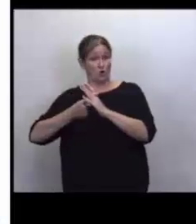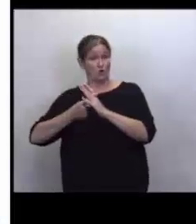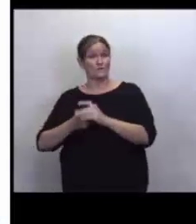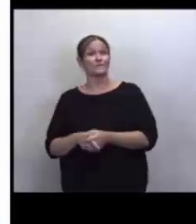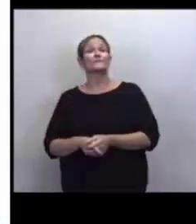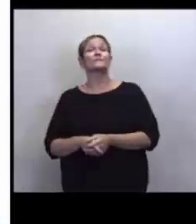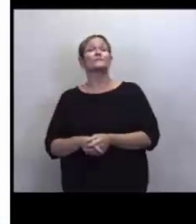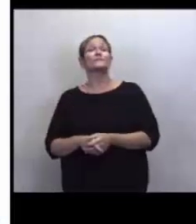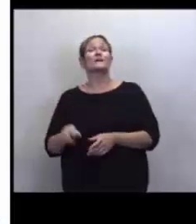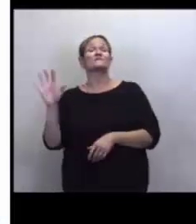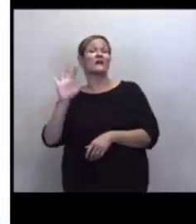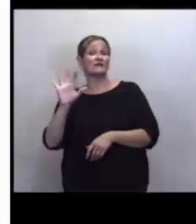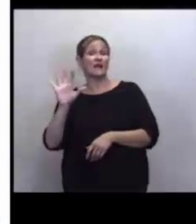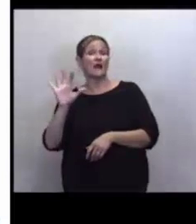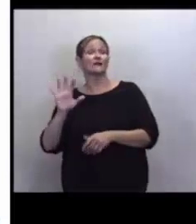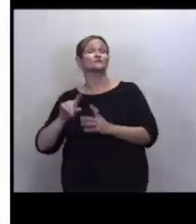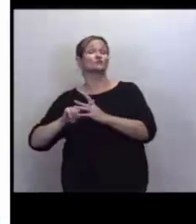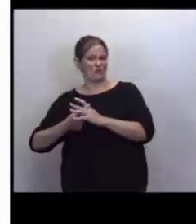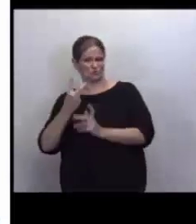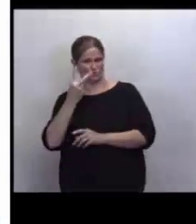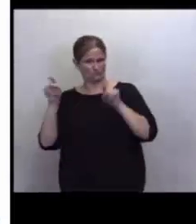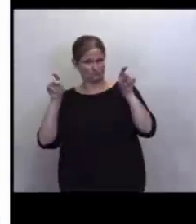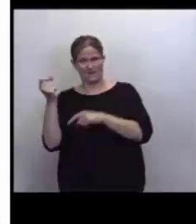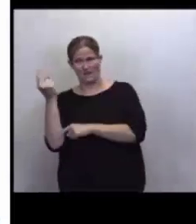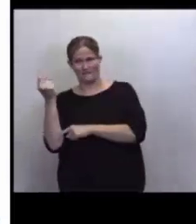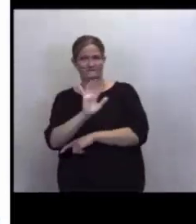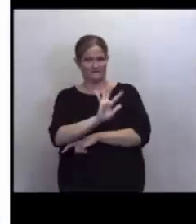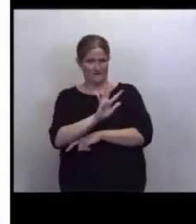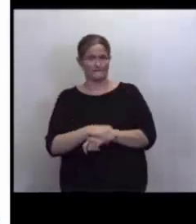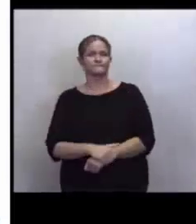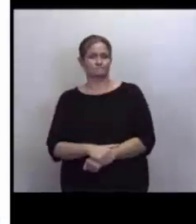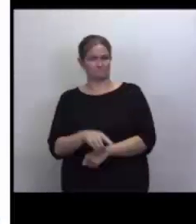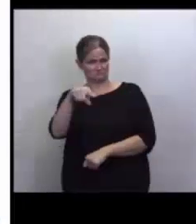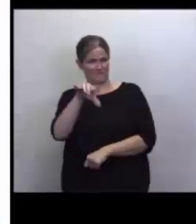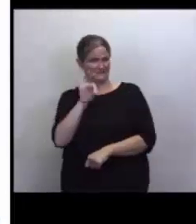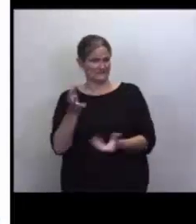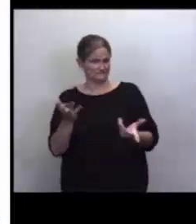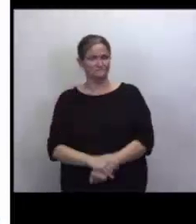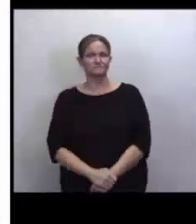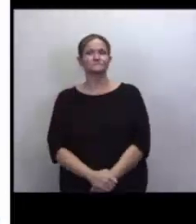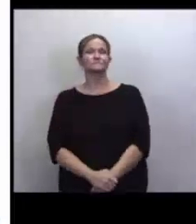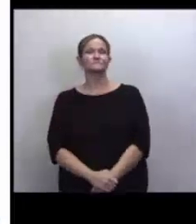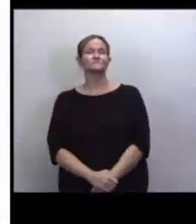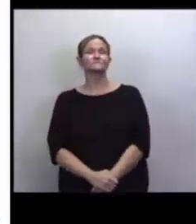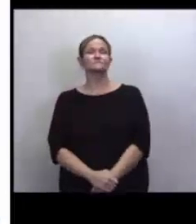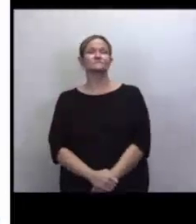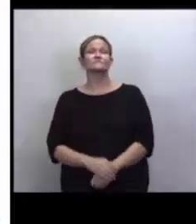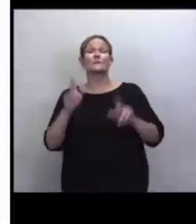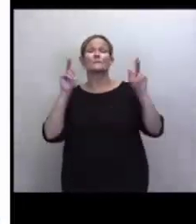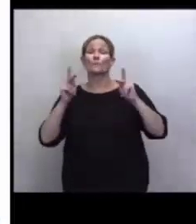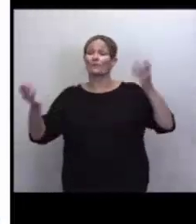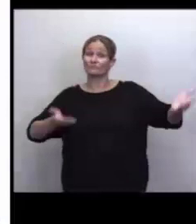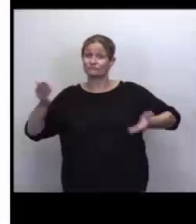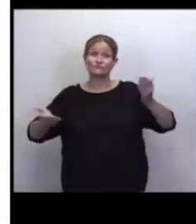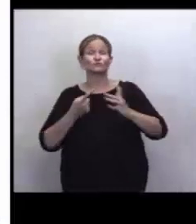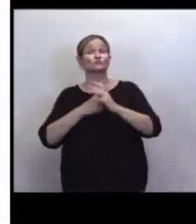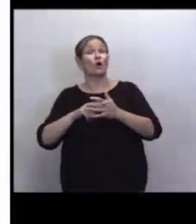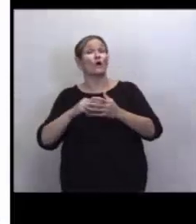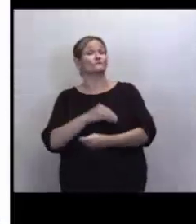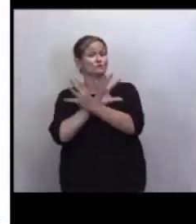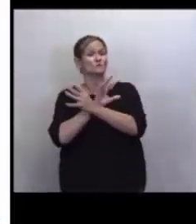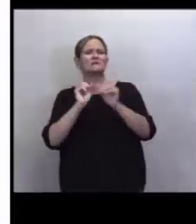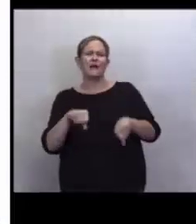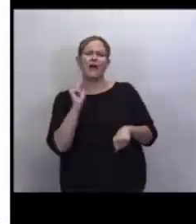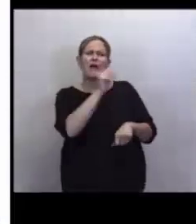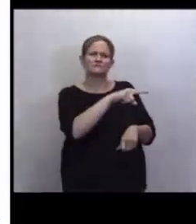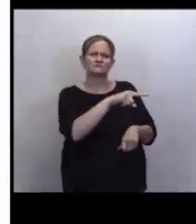11 a.m. a las 5 p.m. hora del este. Los asistentes a la audiencia virtual pueden solicitar la presentación de comentarios